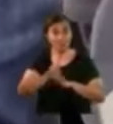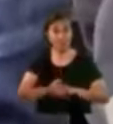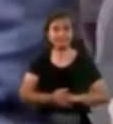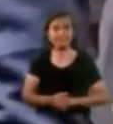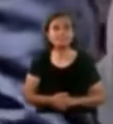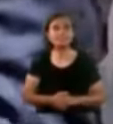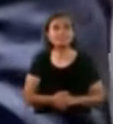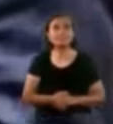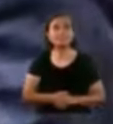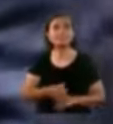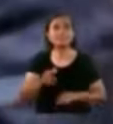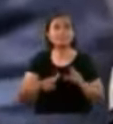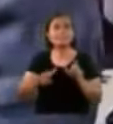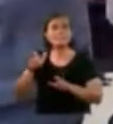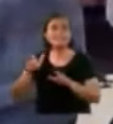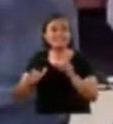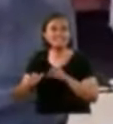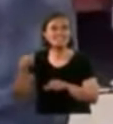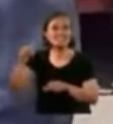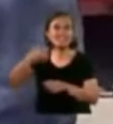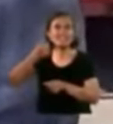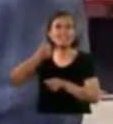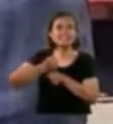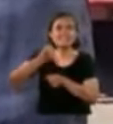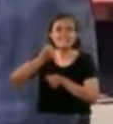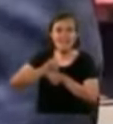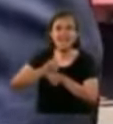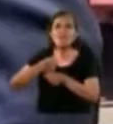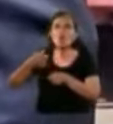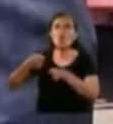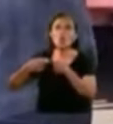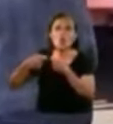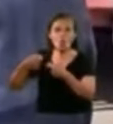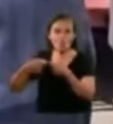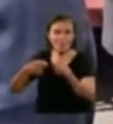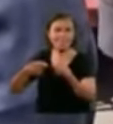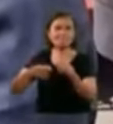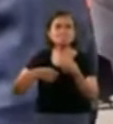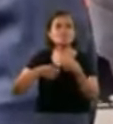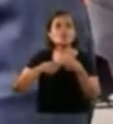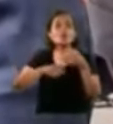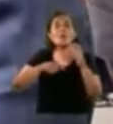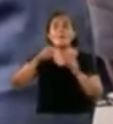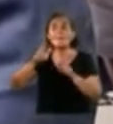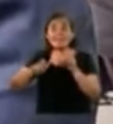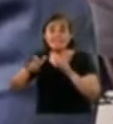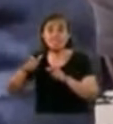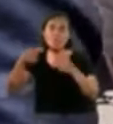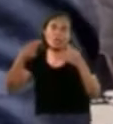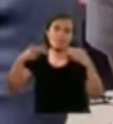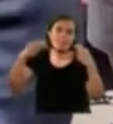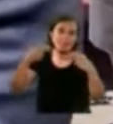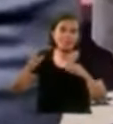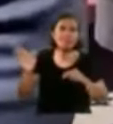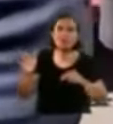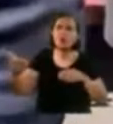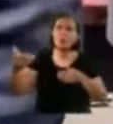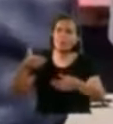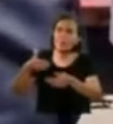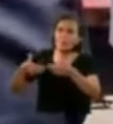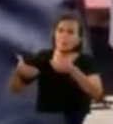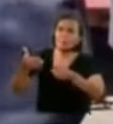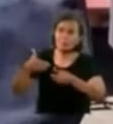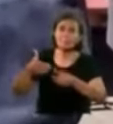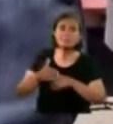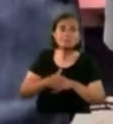una demanda de los comerciantes de la localidad y una demanda de los turistas, ya que hoy